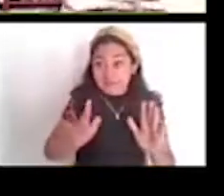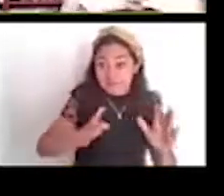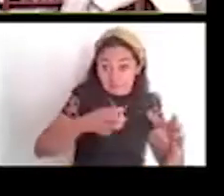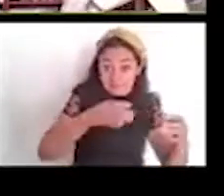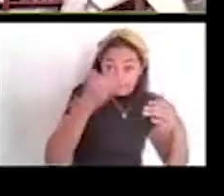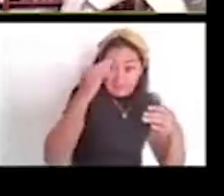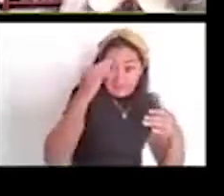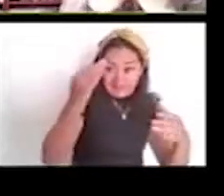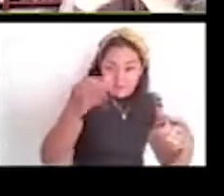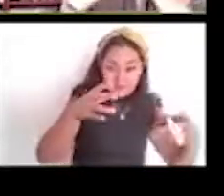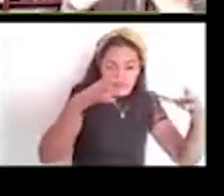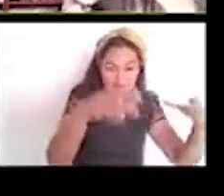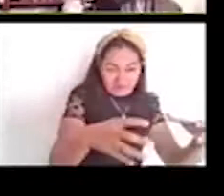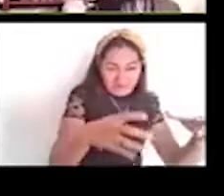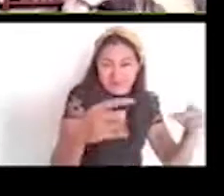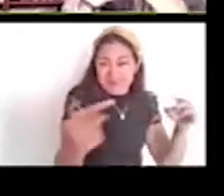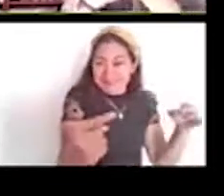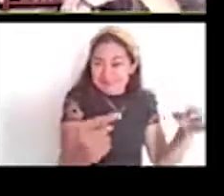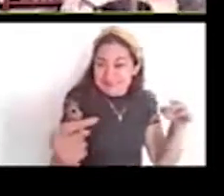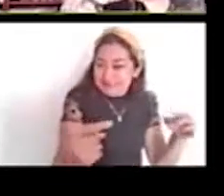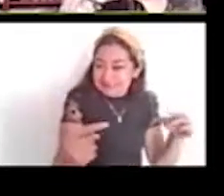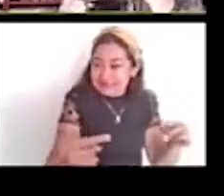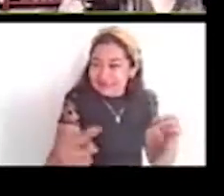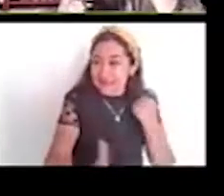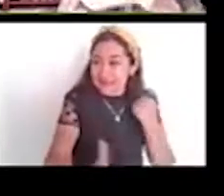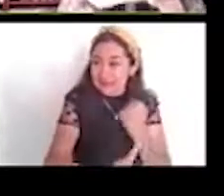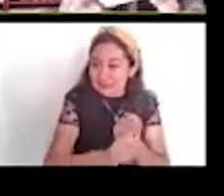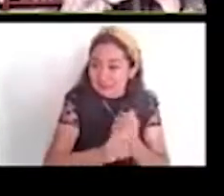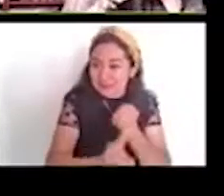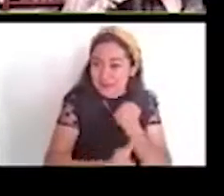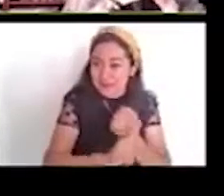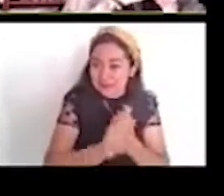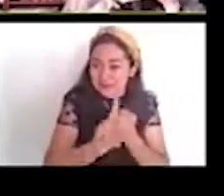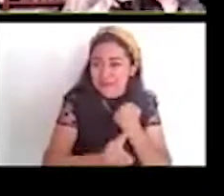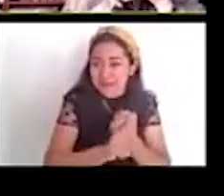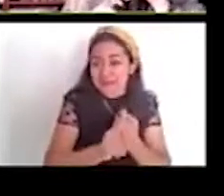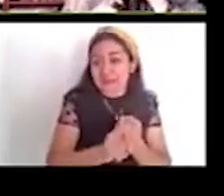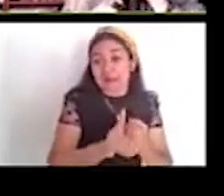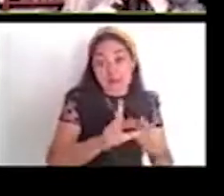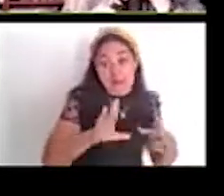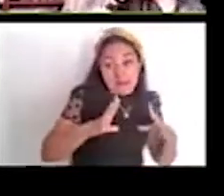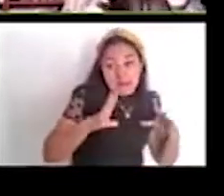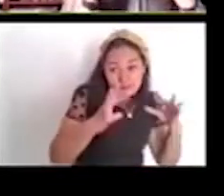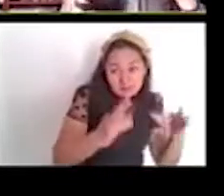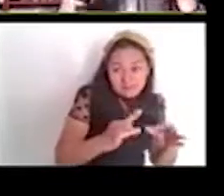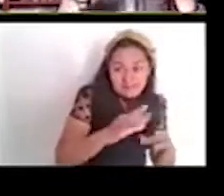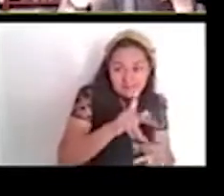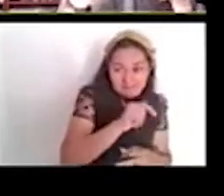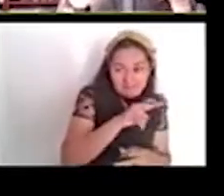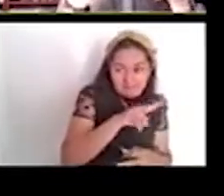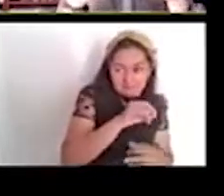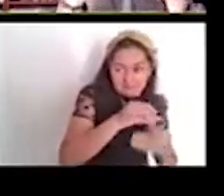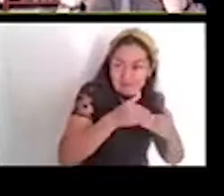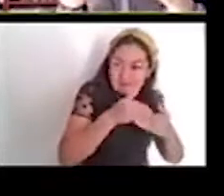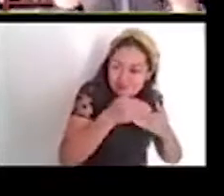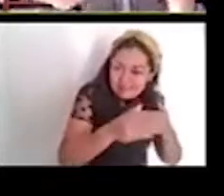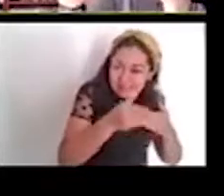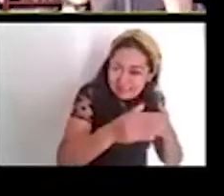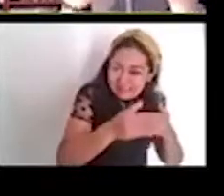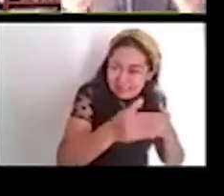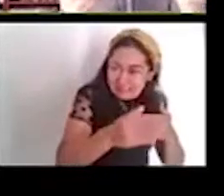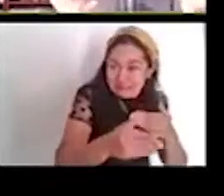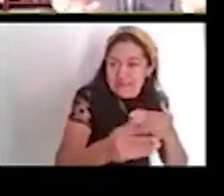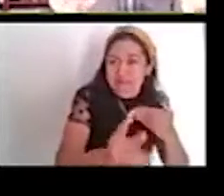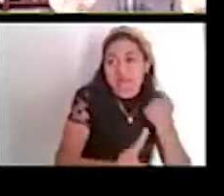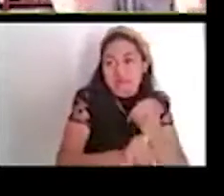los anteriores sitios asentados previa a la fundación de Tenochtitlan. Y Tenochtitlan vive